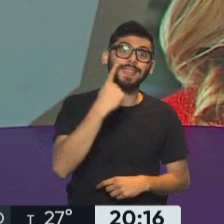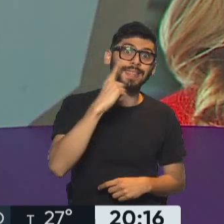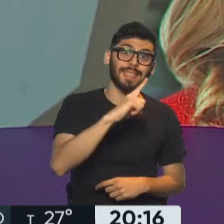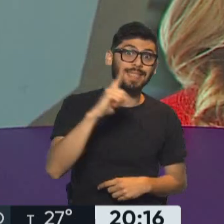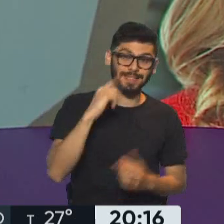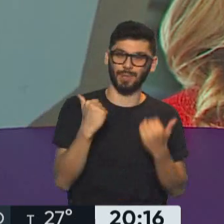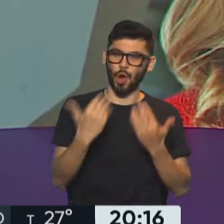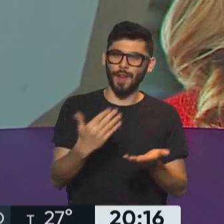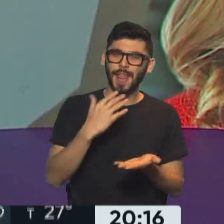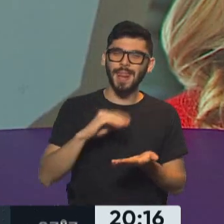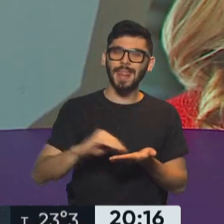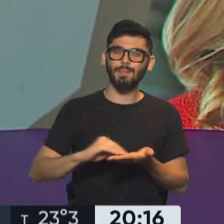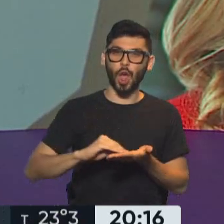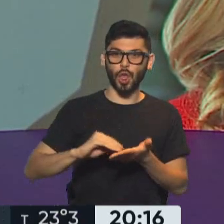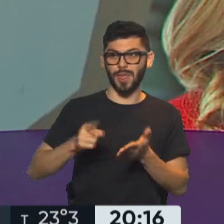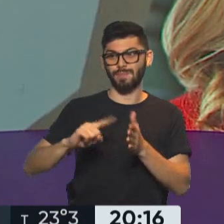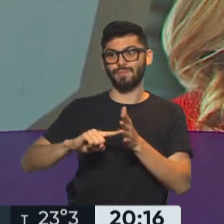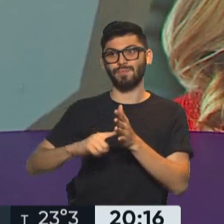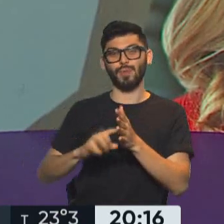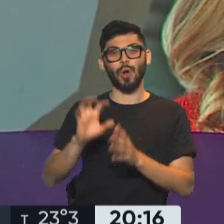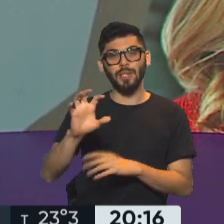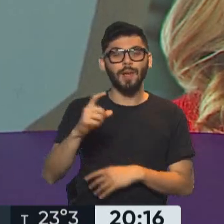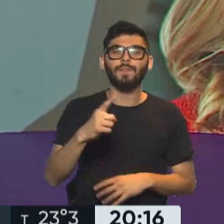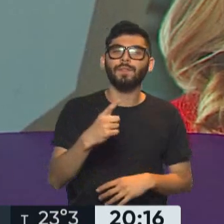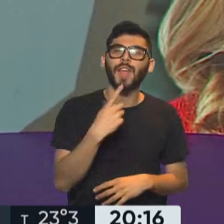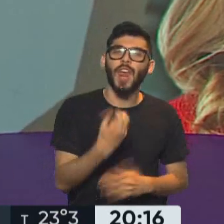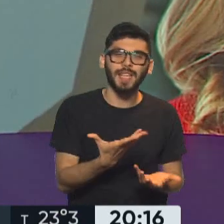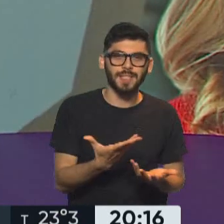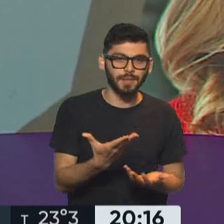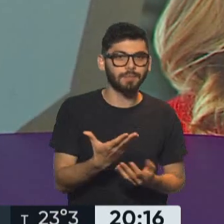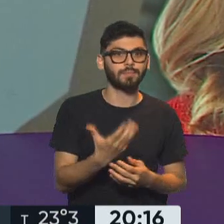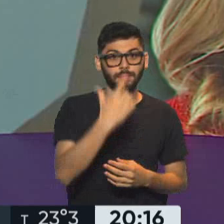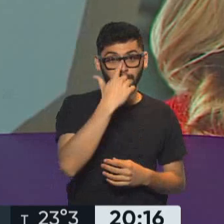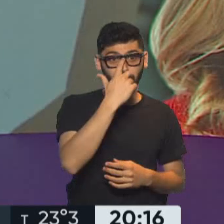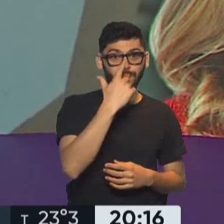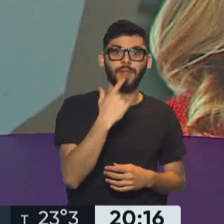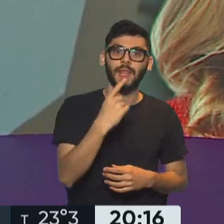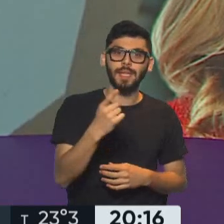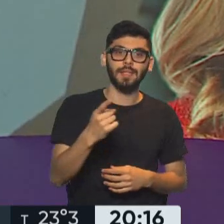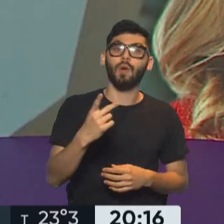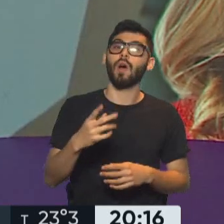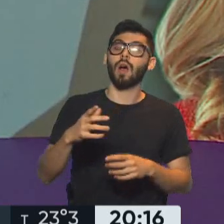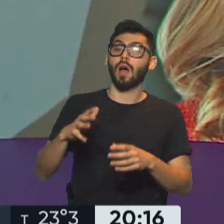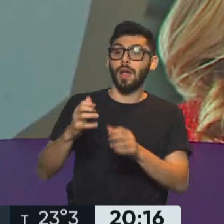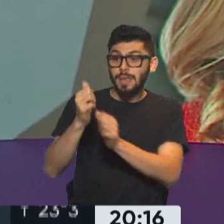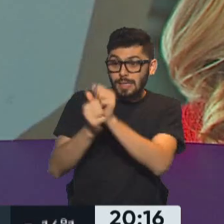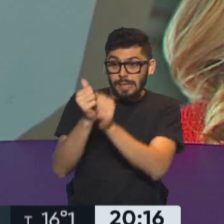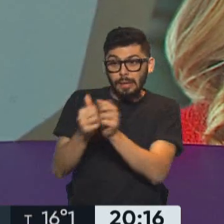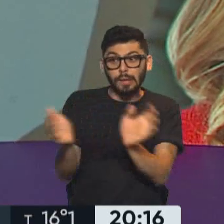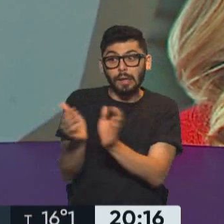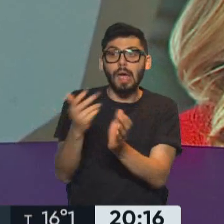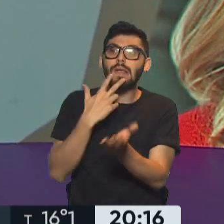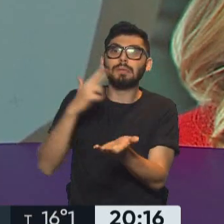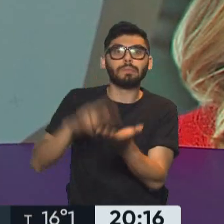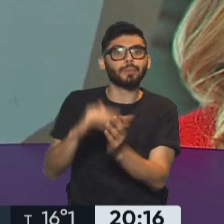a diputado por la provincia de Buenos Aires por Juntos. ¿Qué dice? Dice, hay que bajarle la presión impositiva a las pymes, a